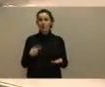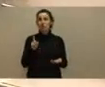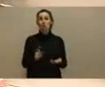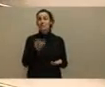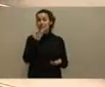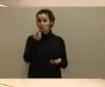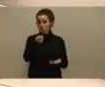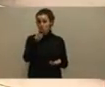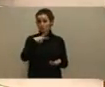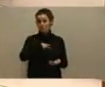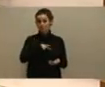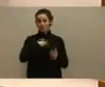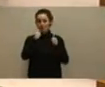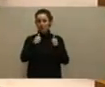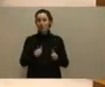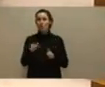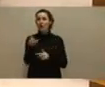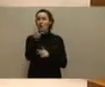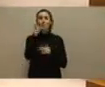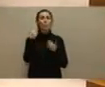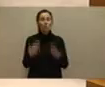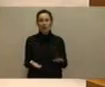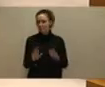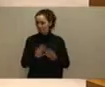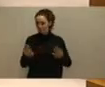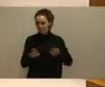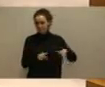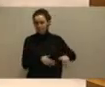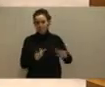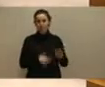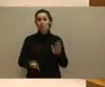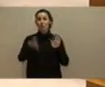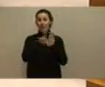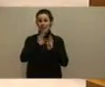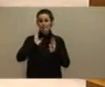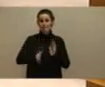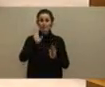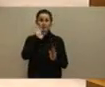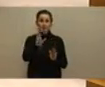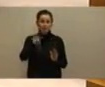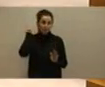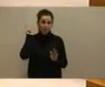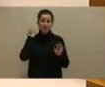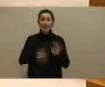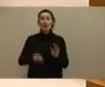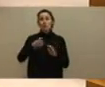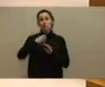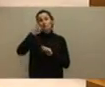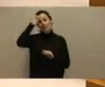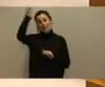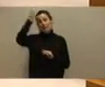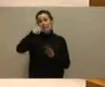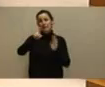Derecho, qué licenciatura tiene, la personación está regulada por la Ley de Enjuiciamiento Criminal, aprobada por el Real Decreto 14 de septiembre